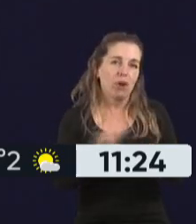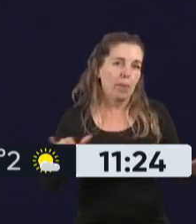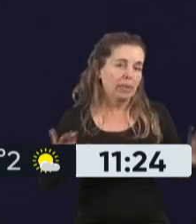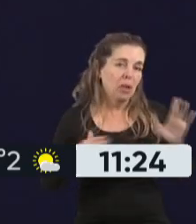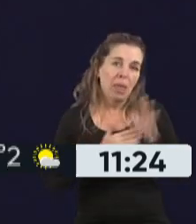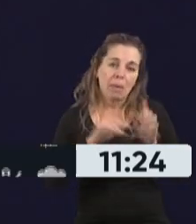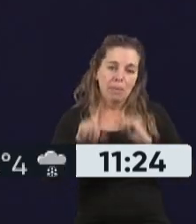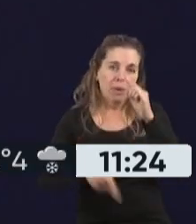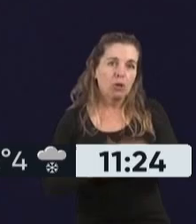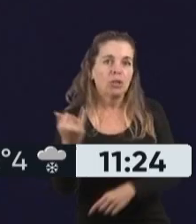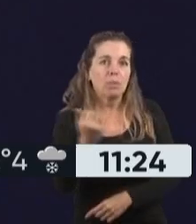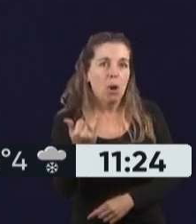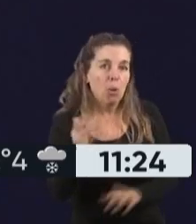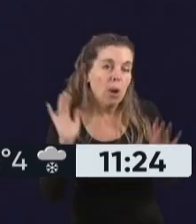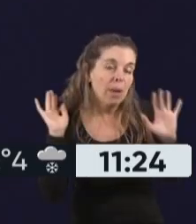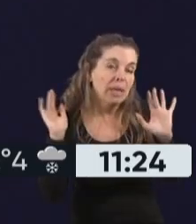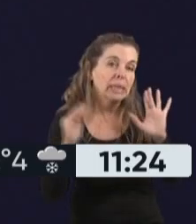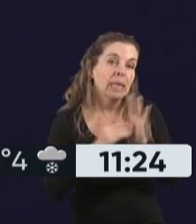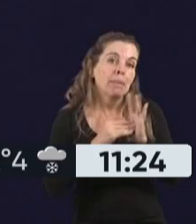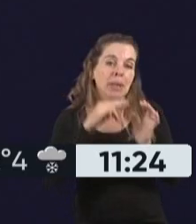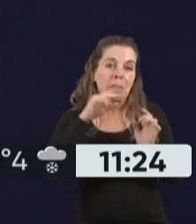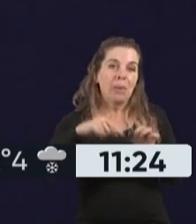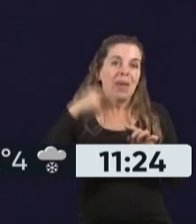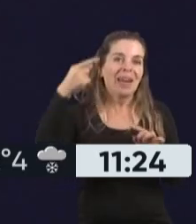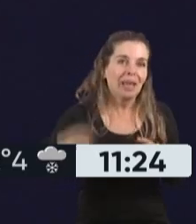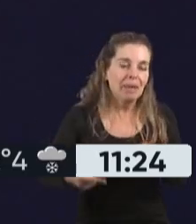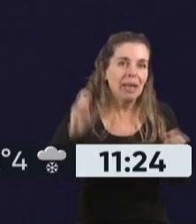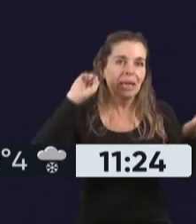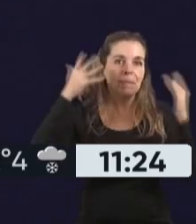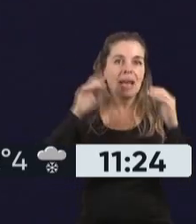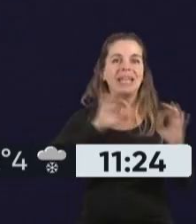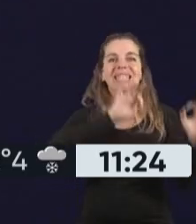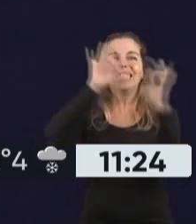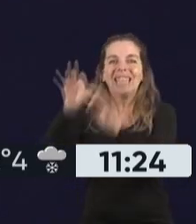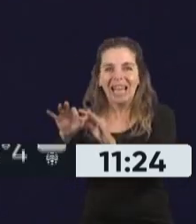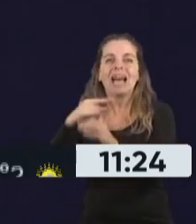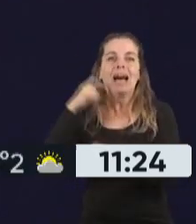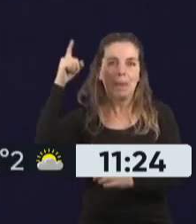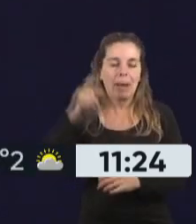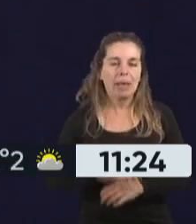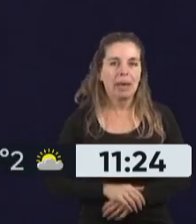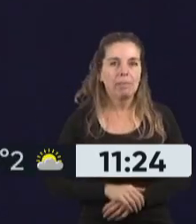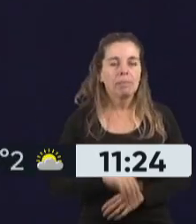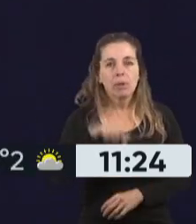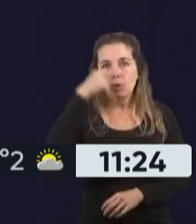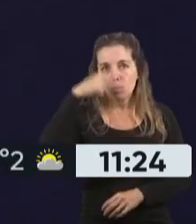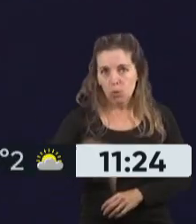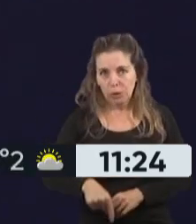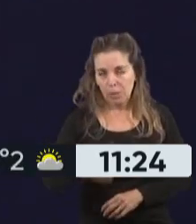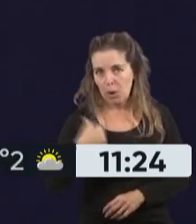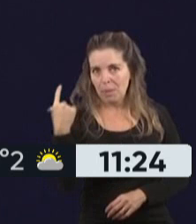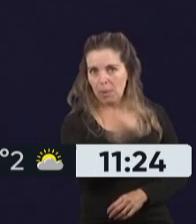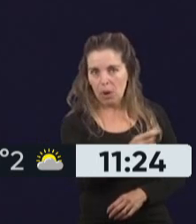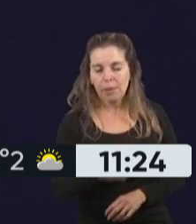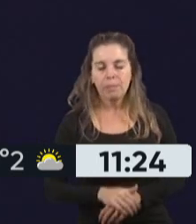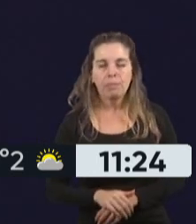jueves, que es el día que él viaja, al propio viernes, que es el día que él llega. Con respecto a, y con esto cierro y los dejo,